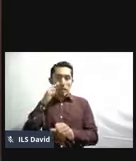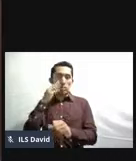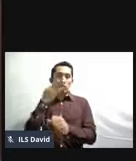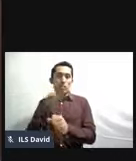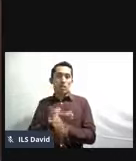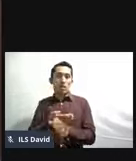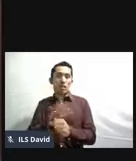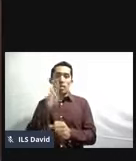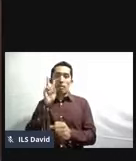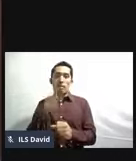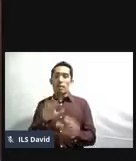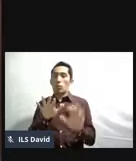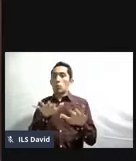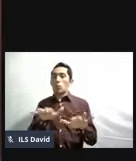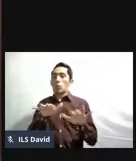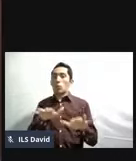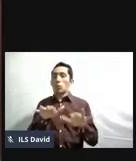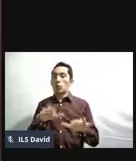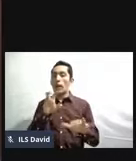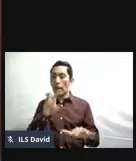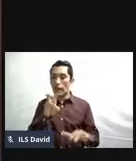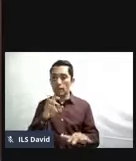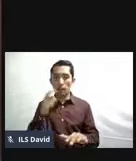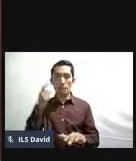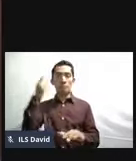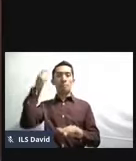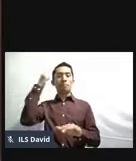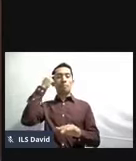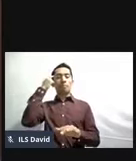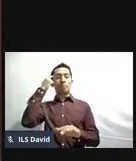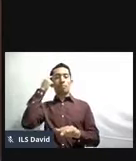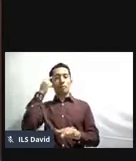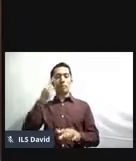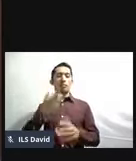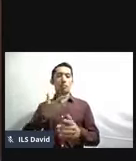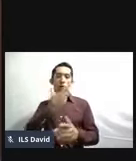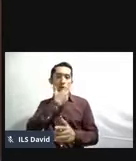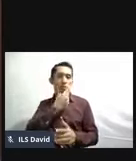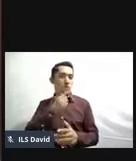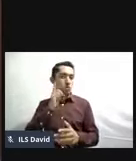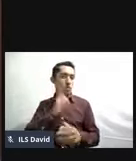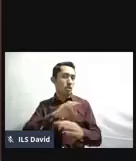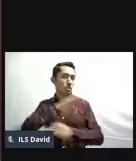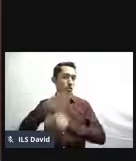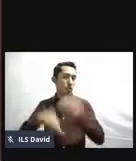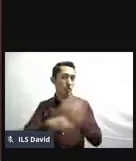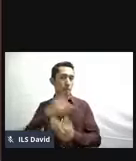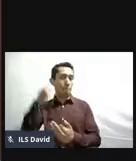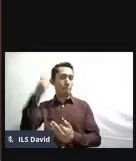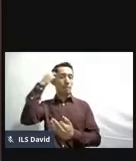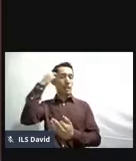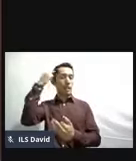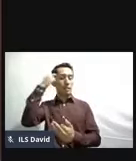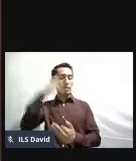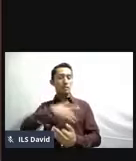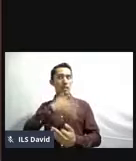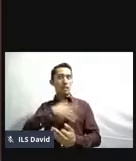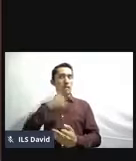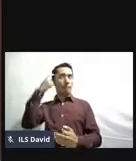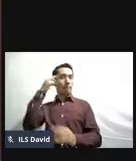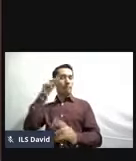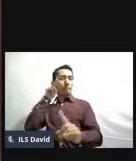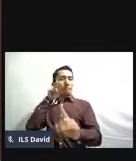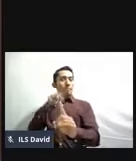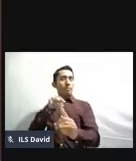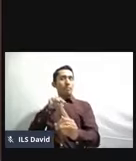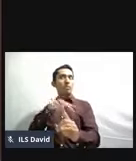una gran responsabilidad que debe permear de nosotras y nosotros, de nuestra percepción de la responsabilidad. ¿Y